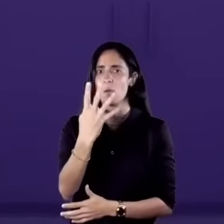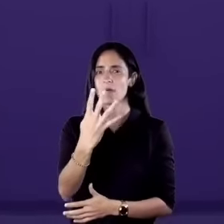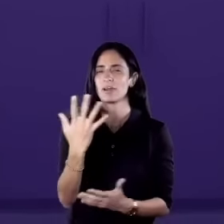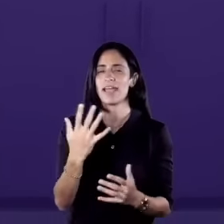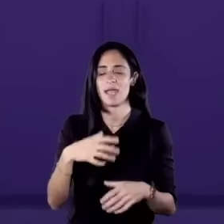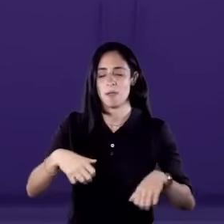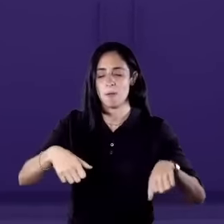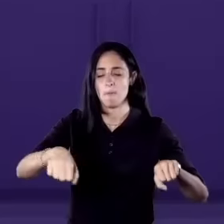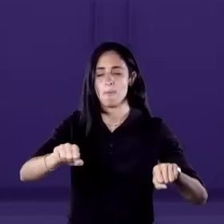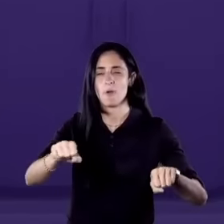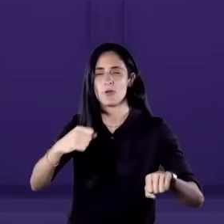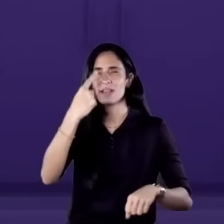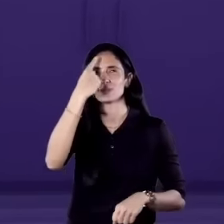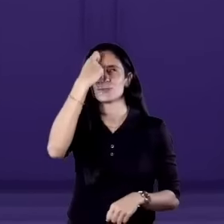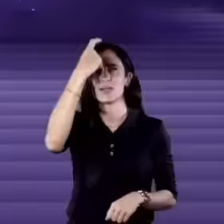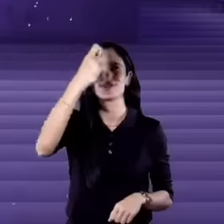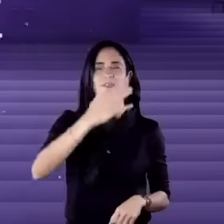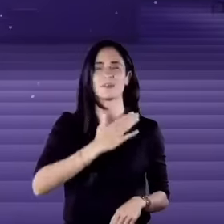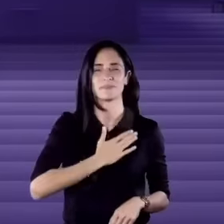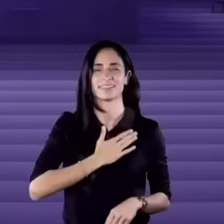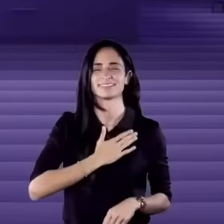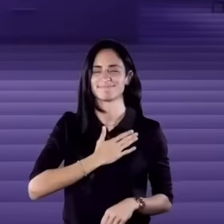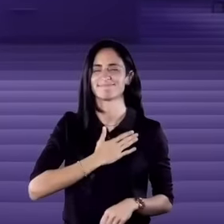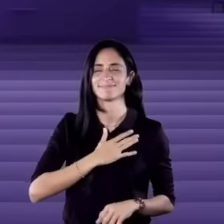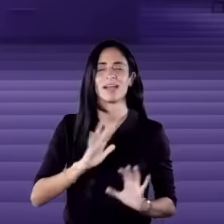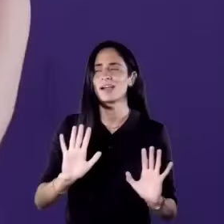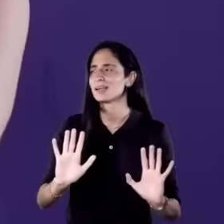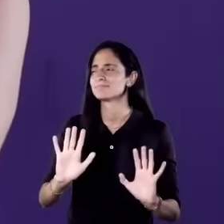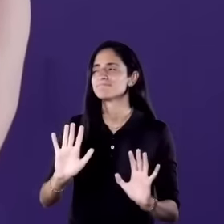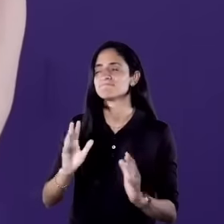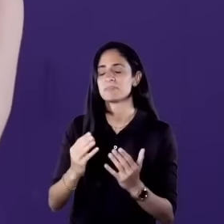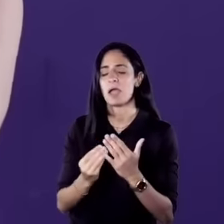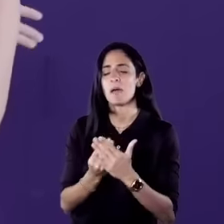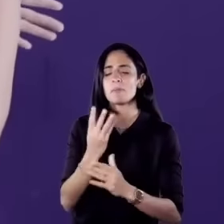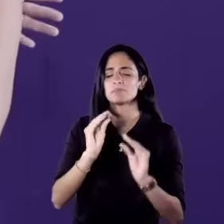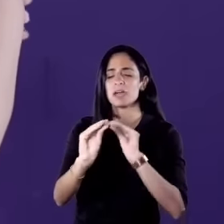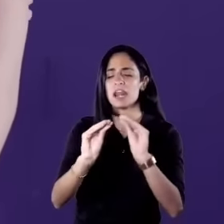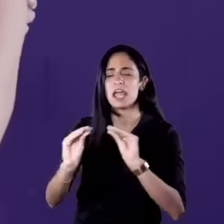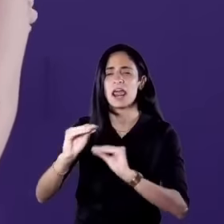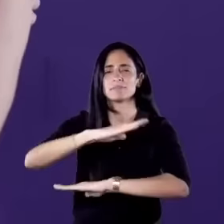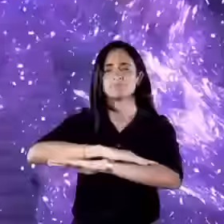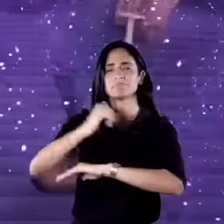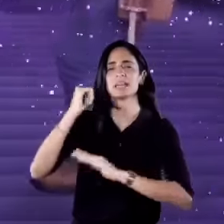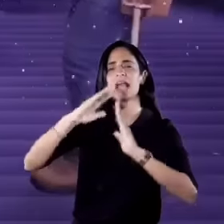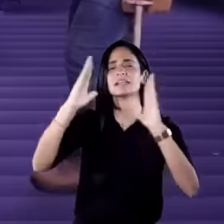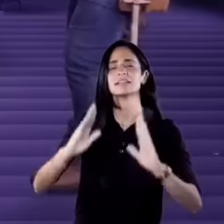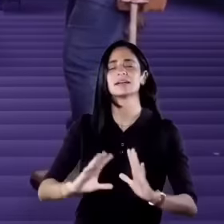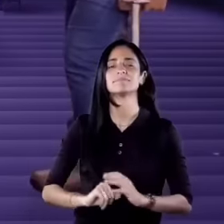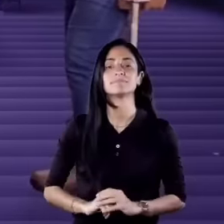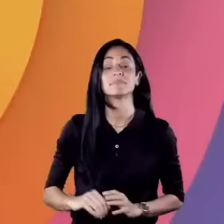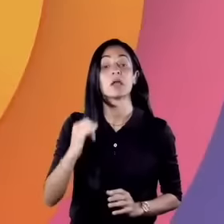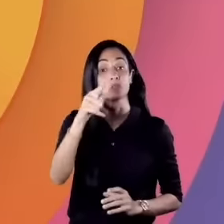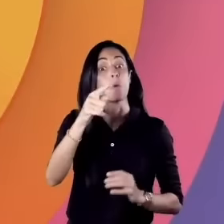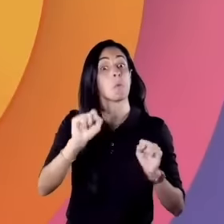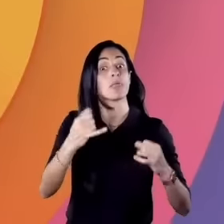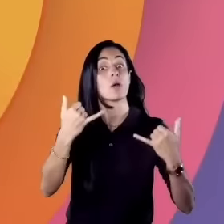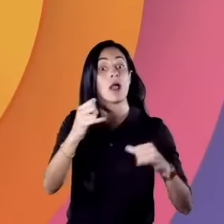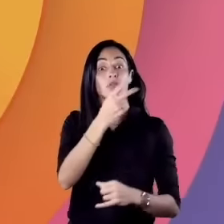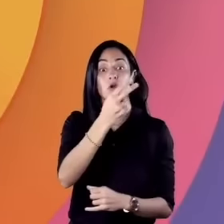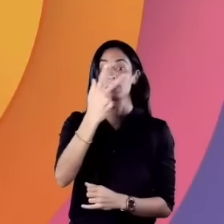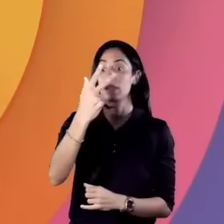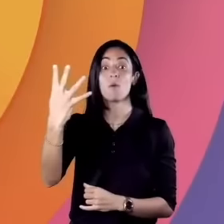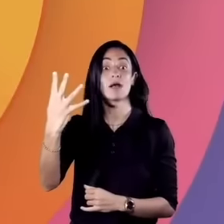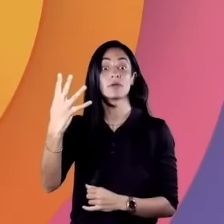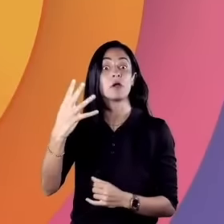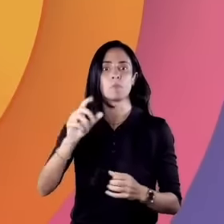me compraría la motora de mis sueños. O mejor, arreglamos la terraza. Juega Pega 2, Pega 3 y Pega